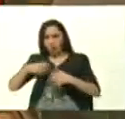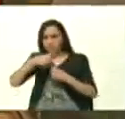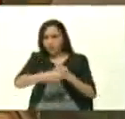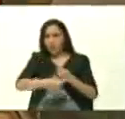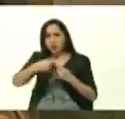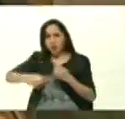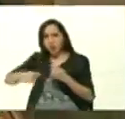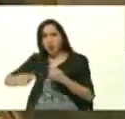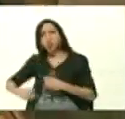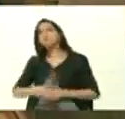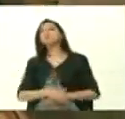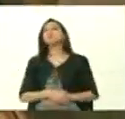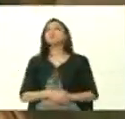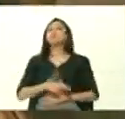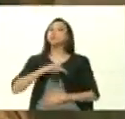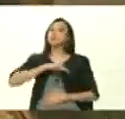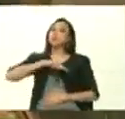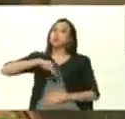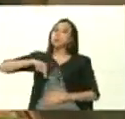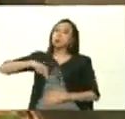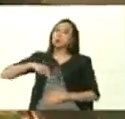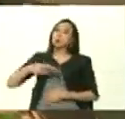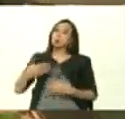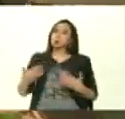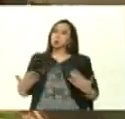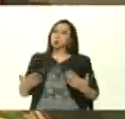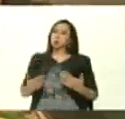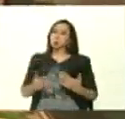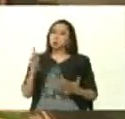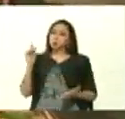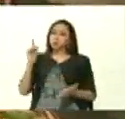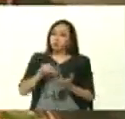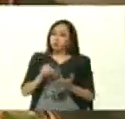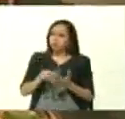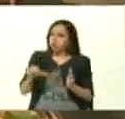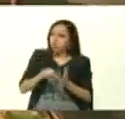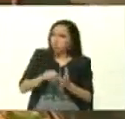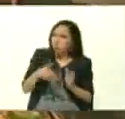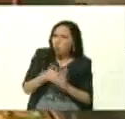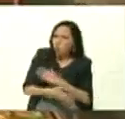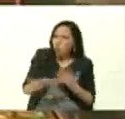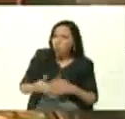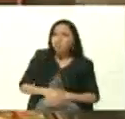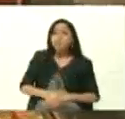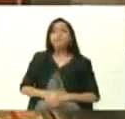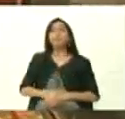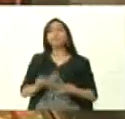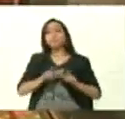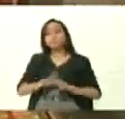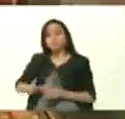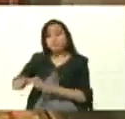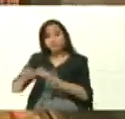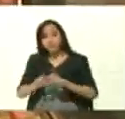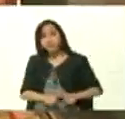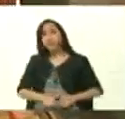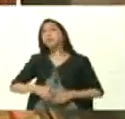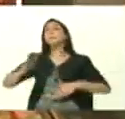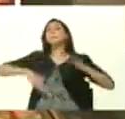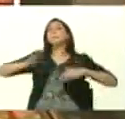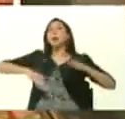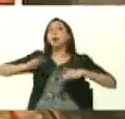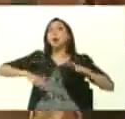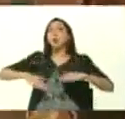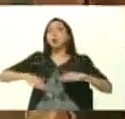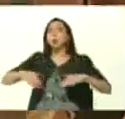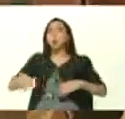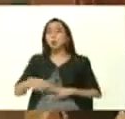Argelia Laya. Nosotros estamos ubicados en el sector de San José de Barlovento, Río Chico.